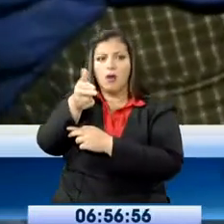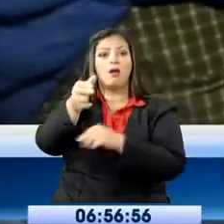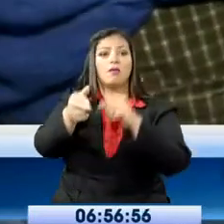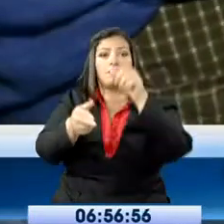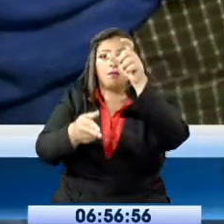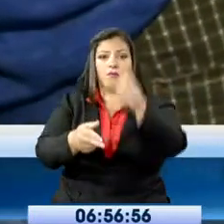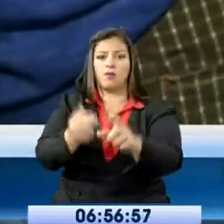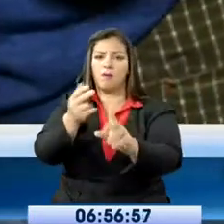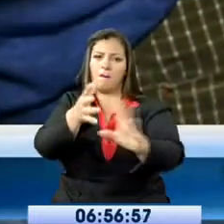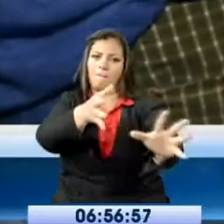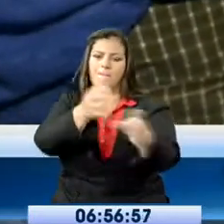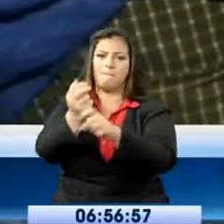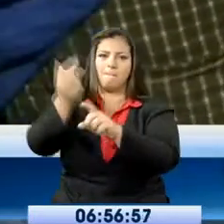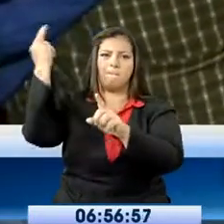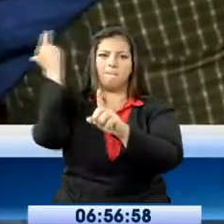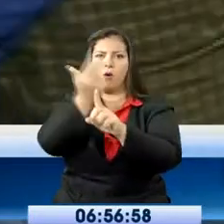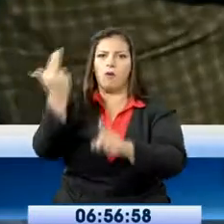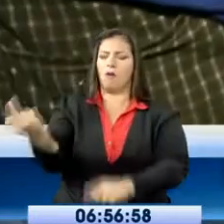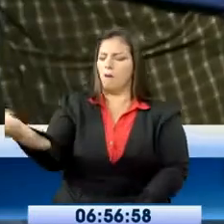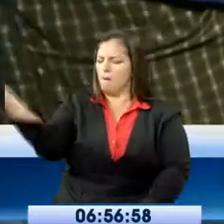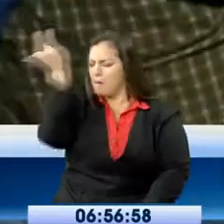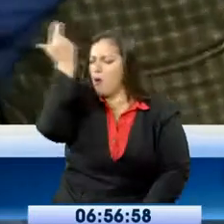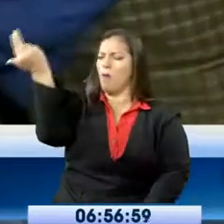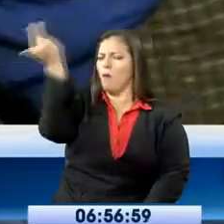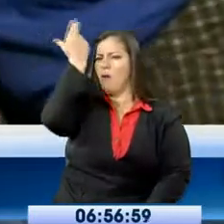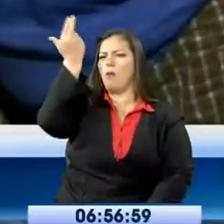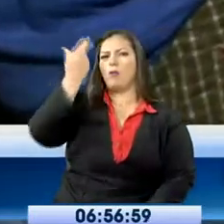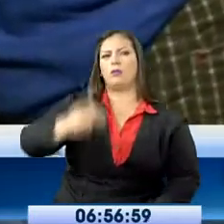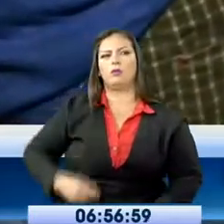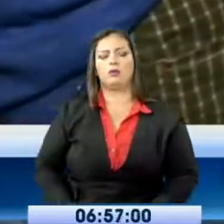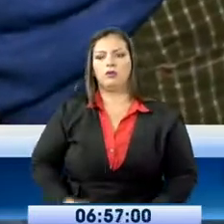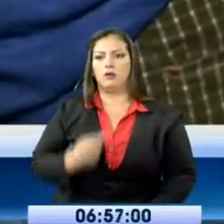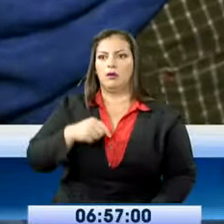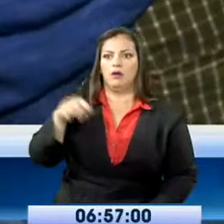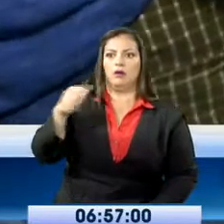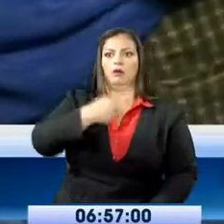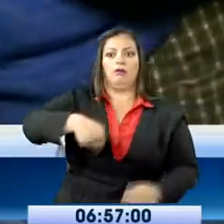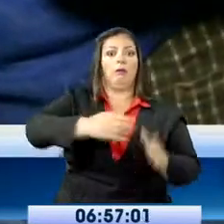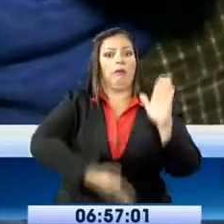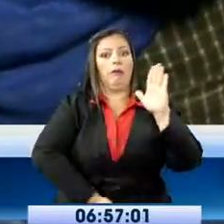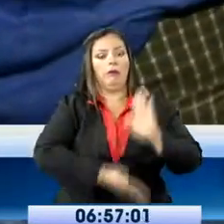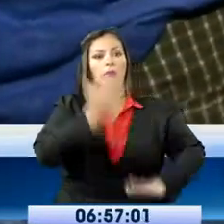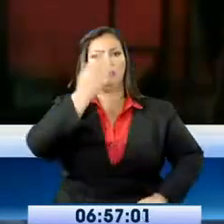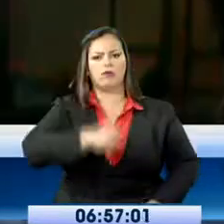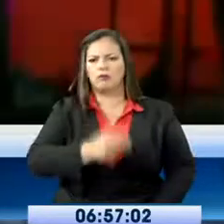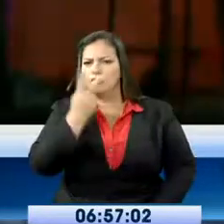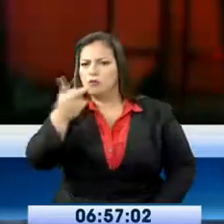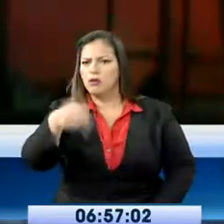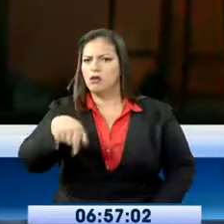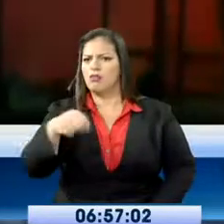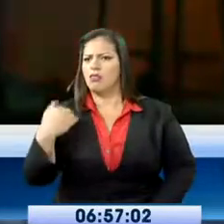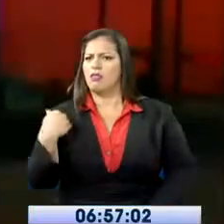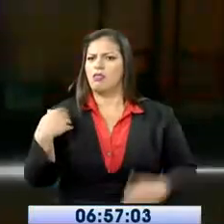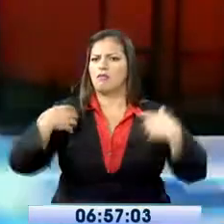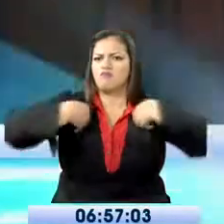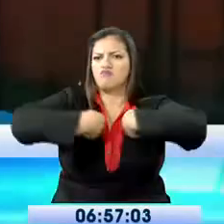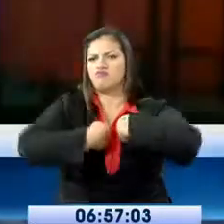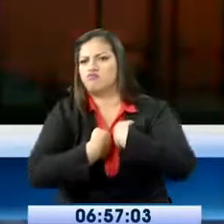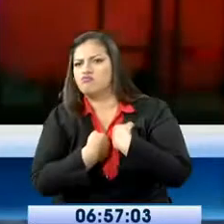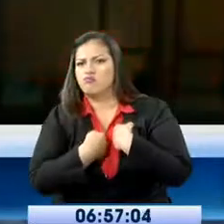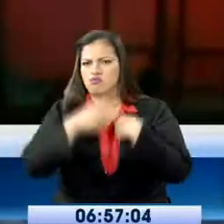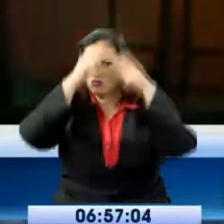se abre, los manes comienzan a disparar al aire. Nosotros nos dimos la vuelta y nos fuimos. Pero eran 4 manes, todos con gorra y chompa. Moradores del